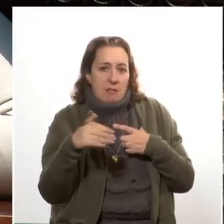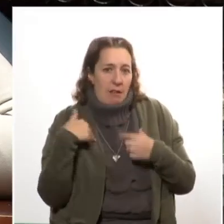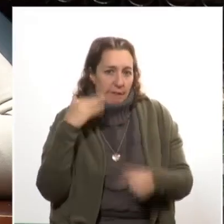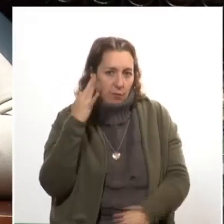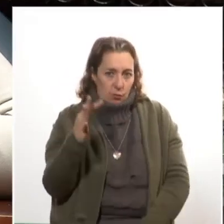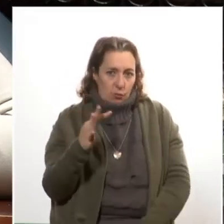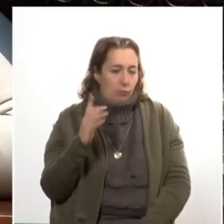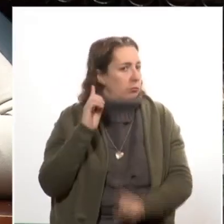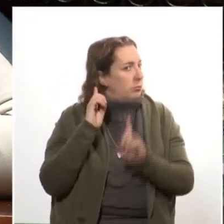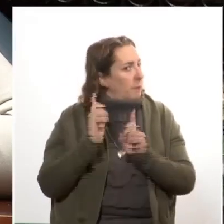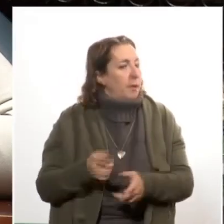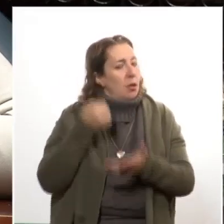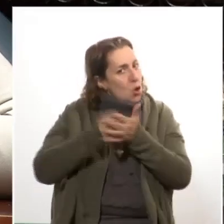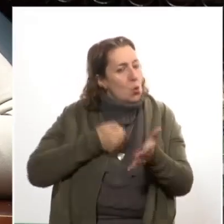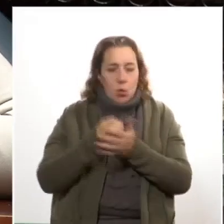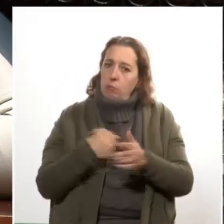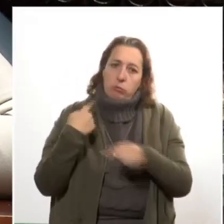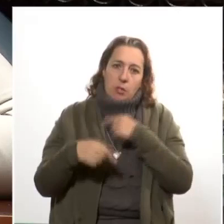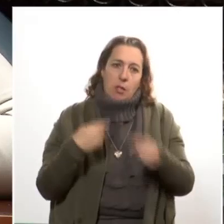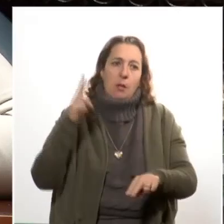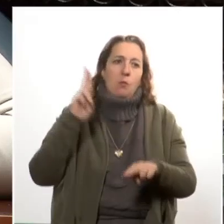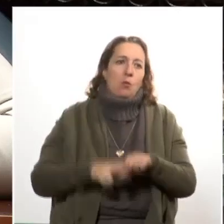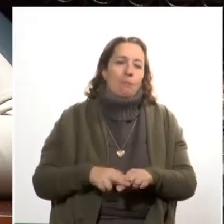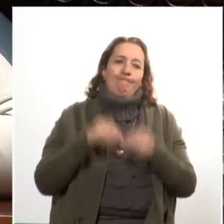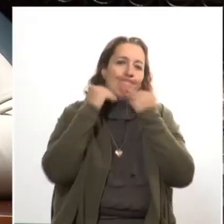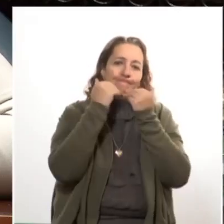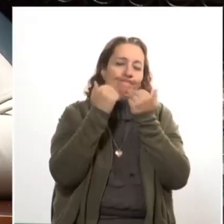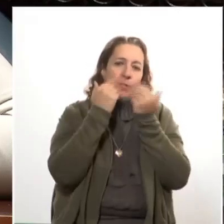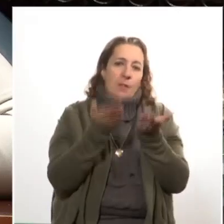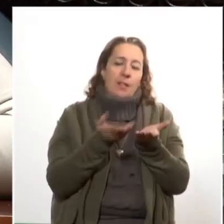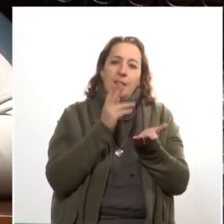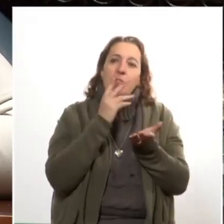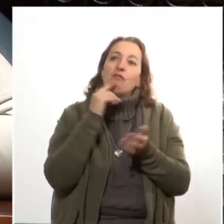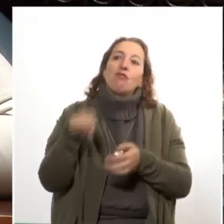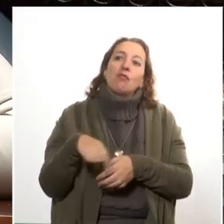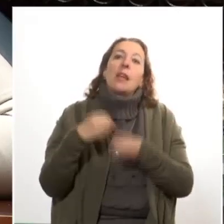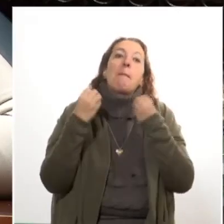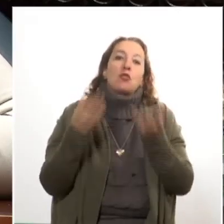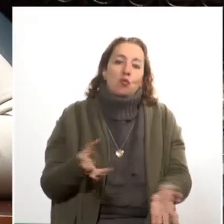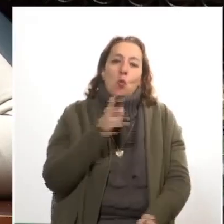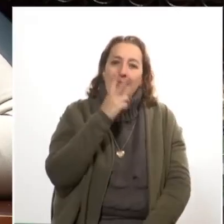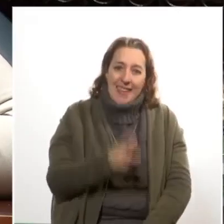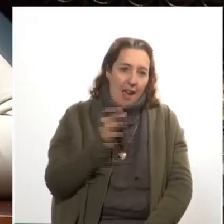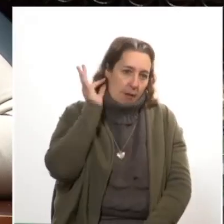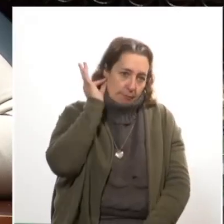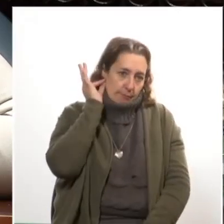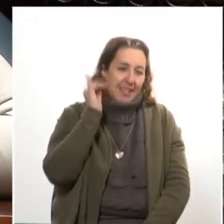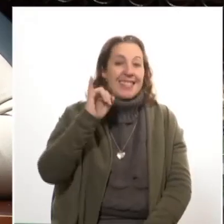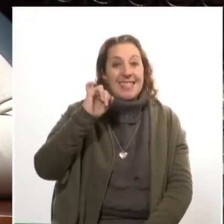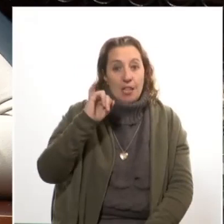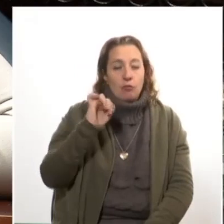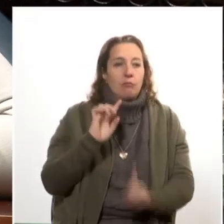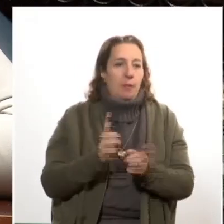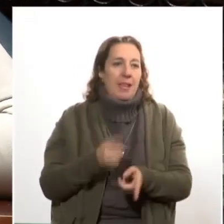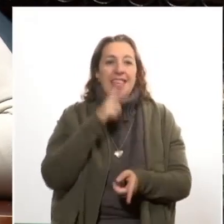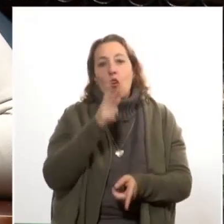la decisión de luchar. Falleció sin saber el destino de su hija, de su yerno y de ese hijo